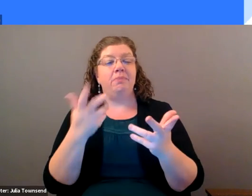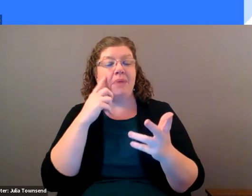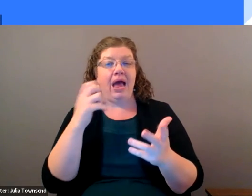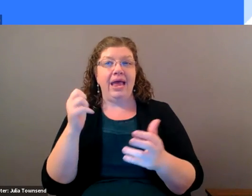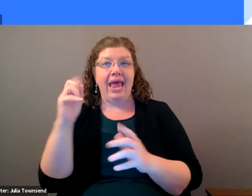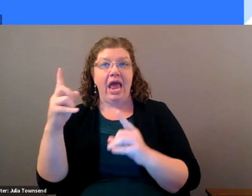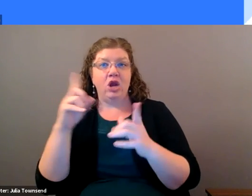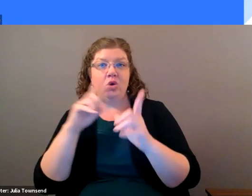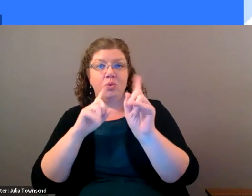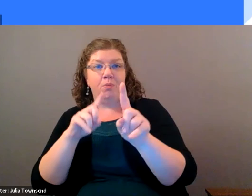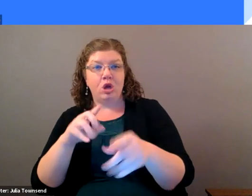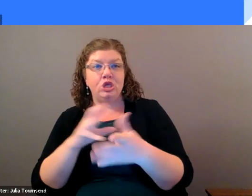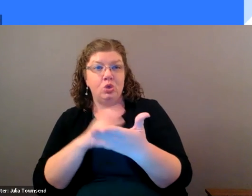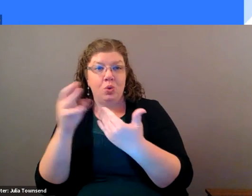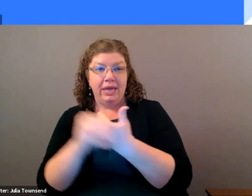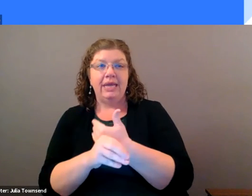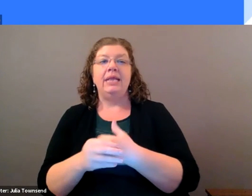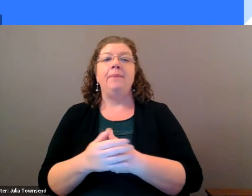bastante galardonado.